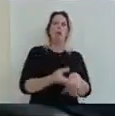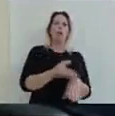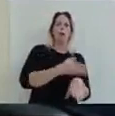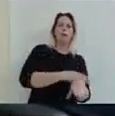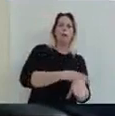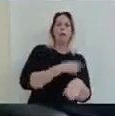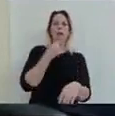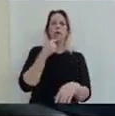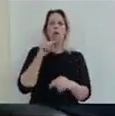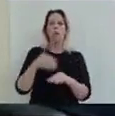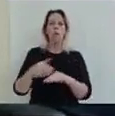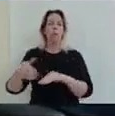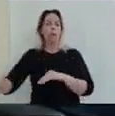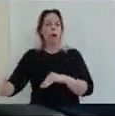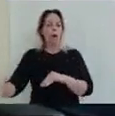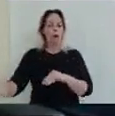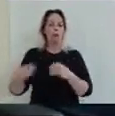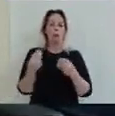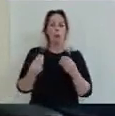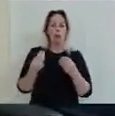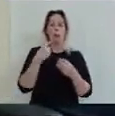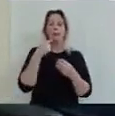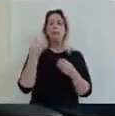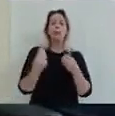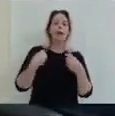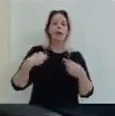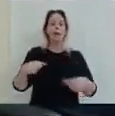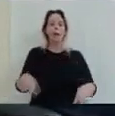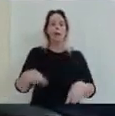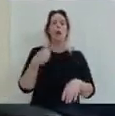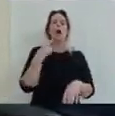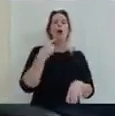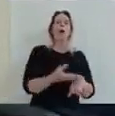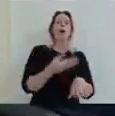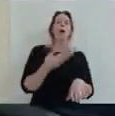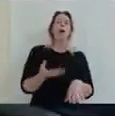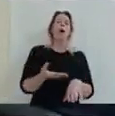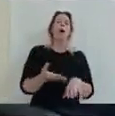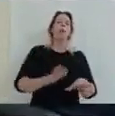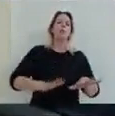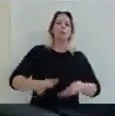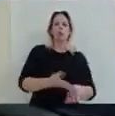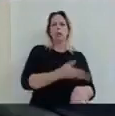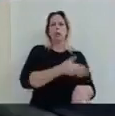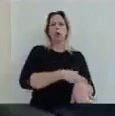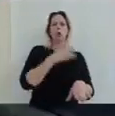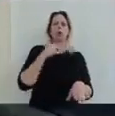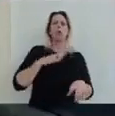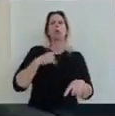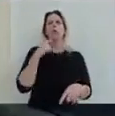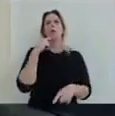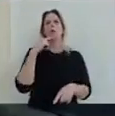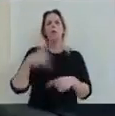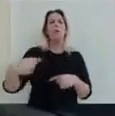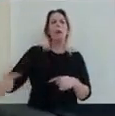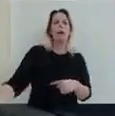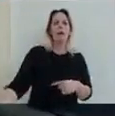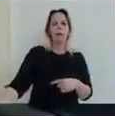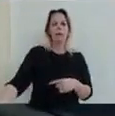ejecutó. Nosotros consideramos que es, por supuesto que queremos saber dónde fueron invertidos los